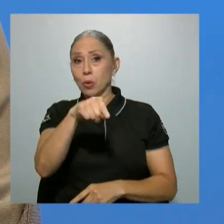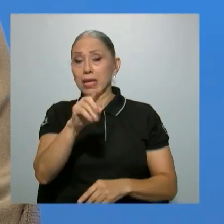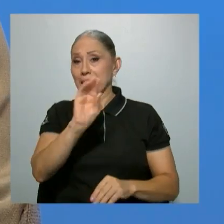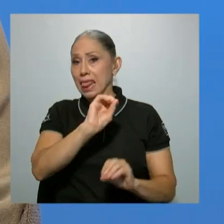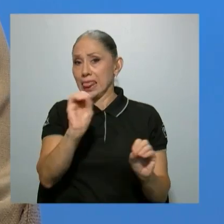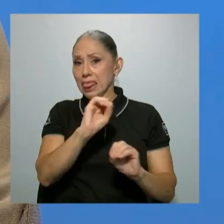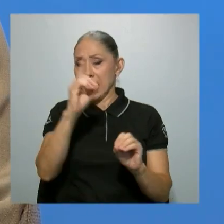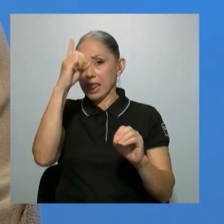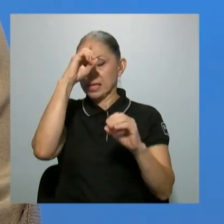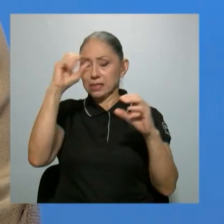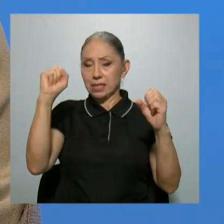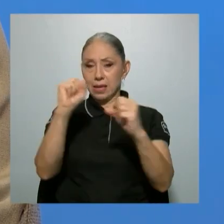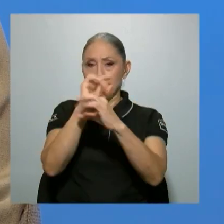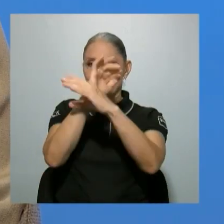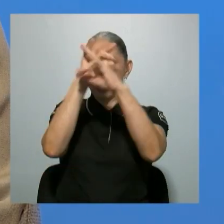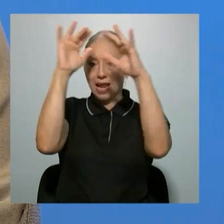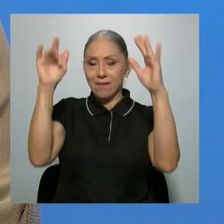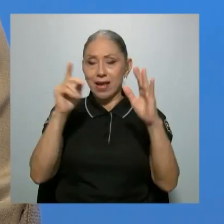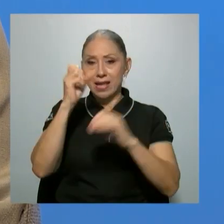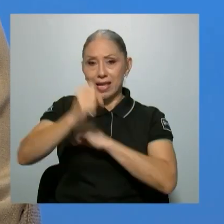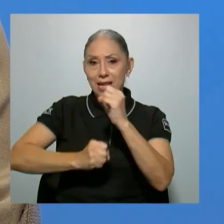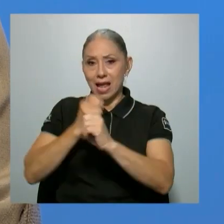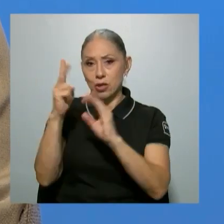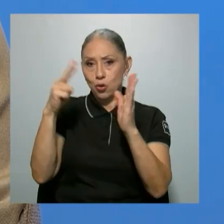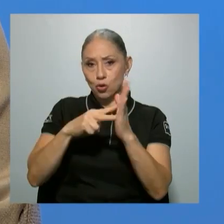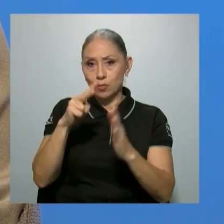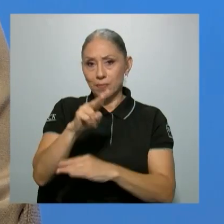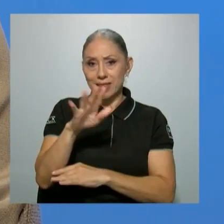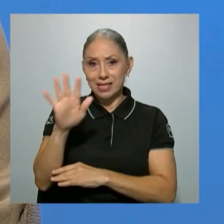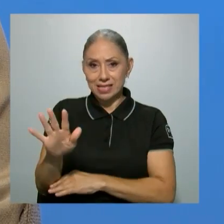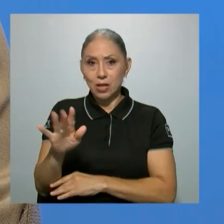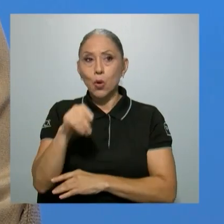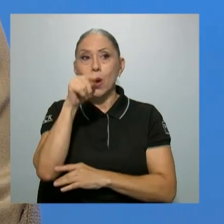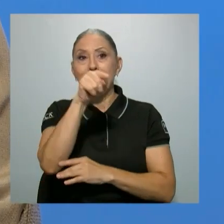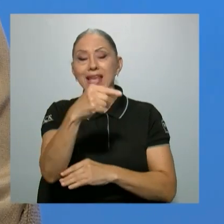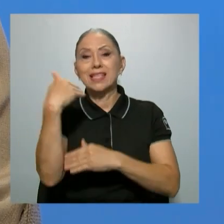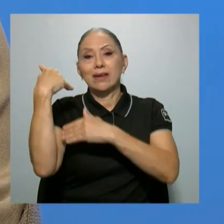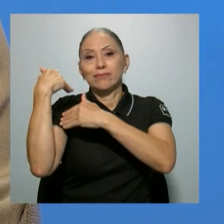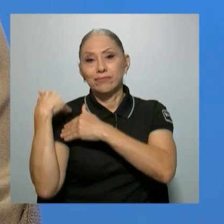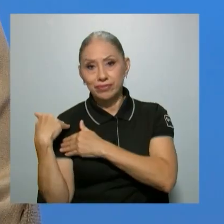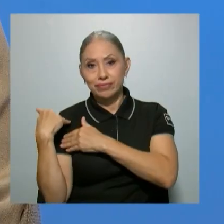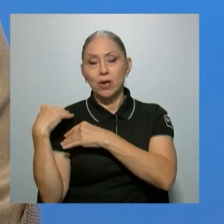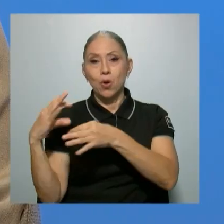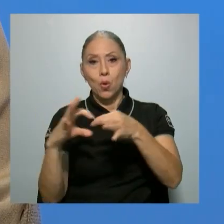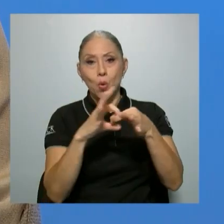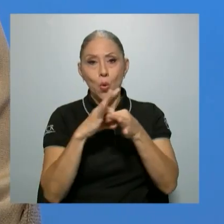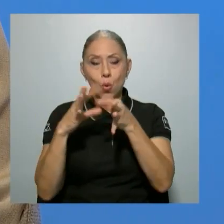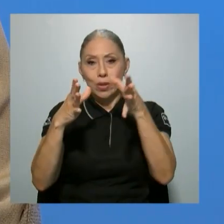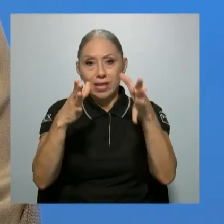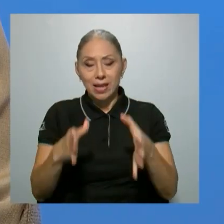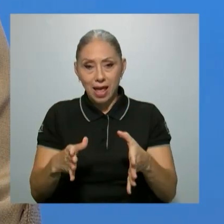en 2025 le iba a tocar la experiencia de coordinar la